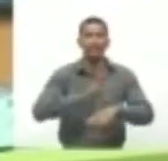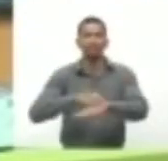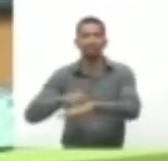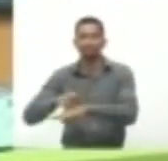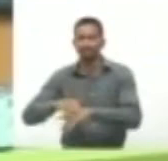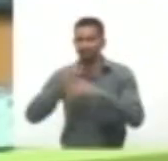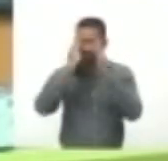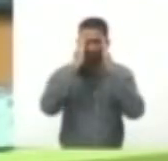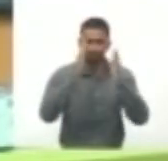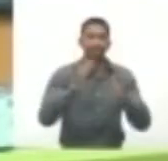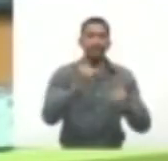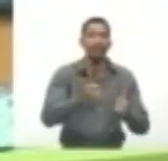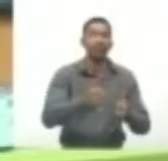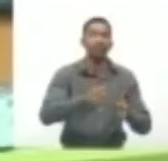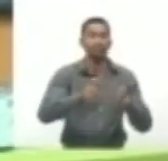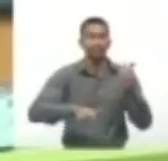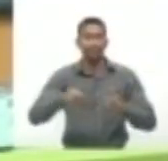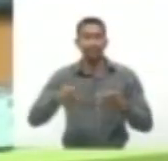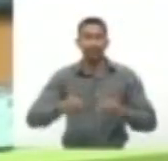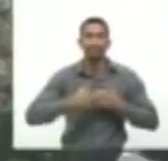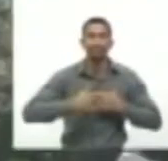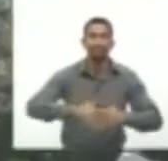playas del Atlántico, Sucre y Bolívar.